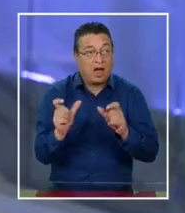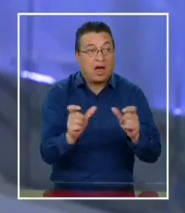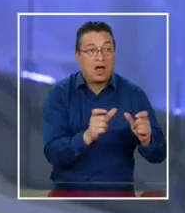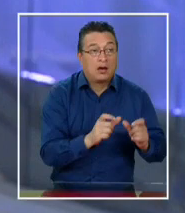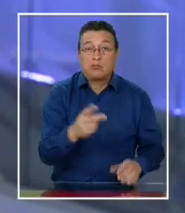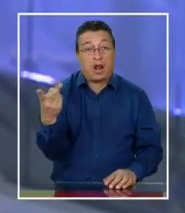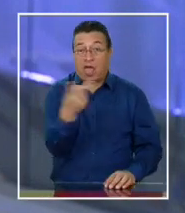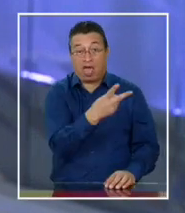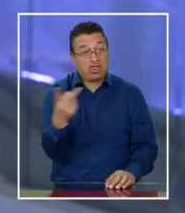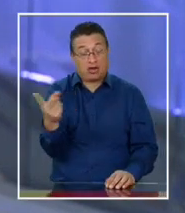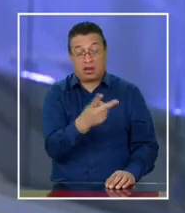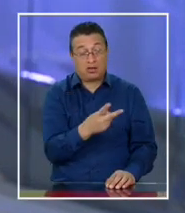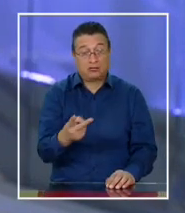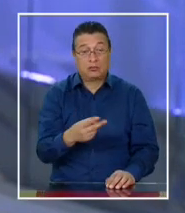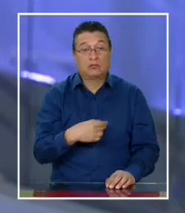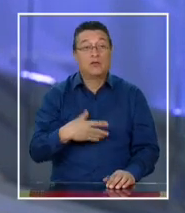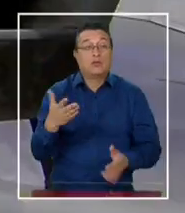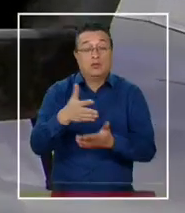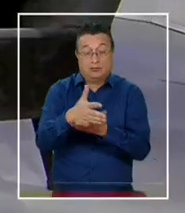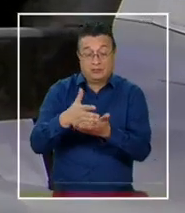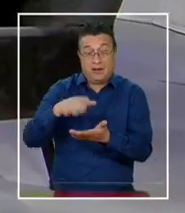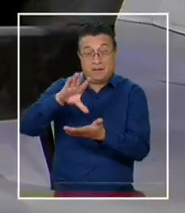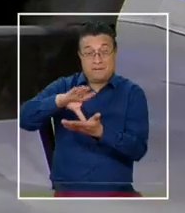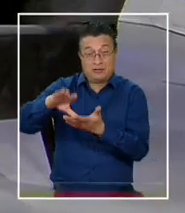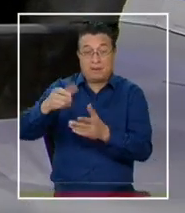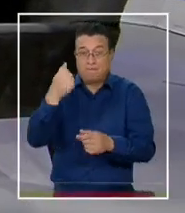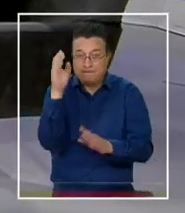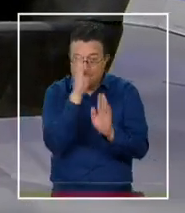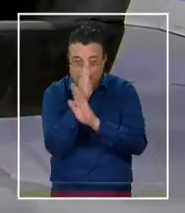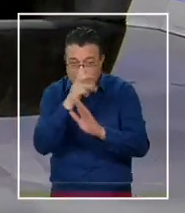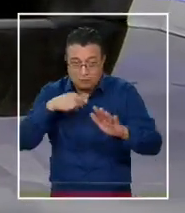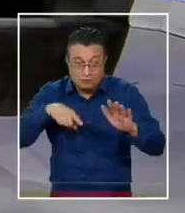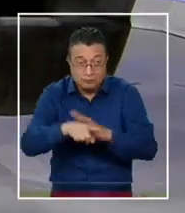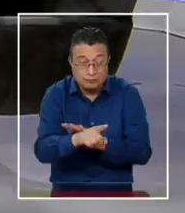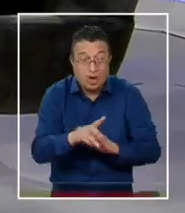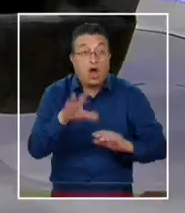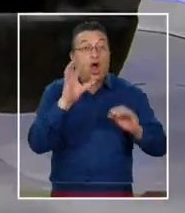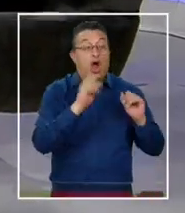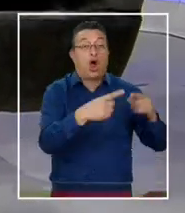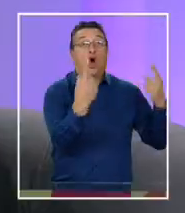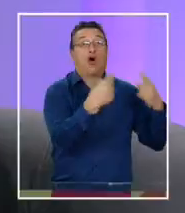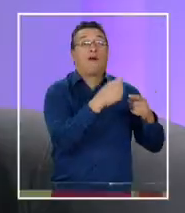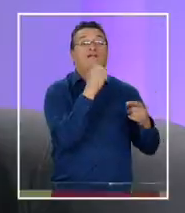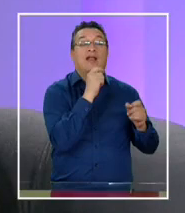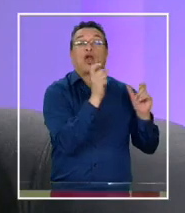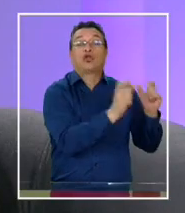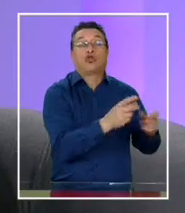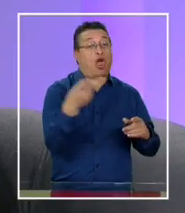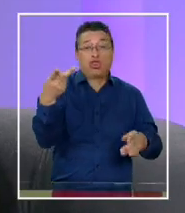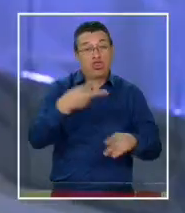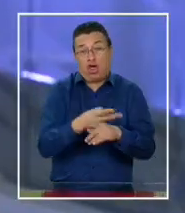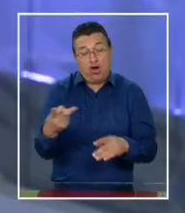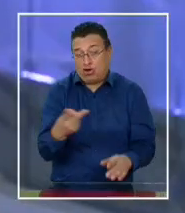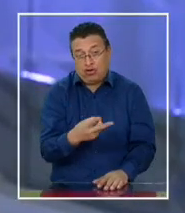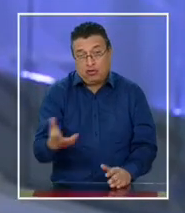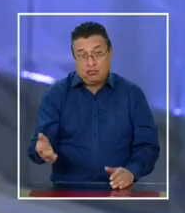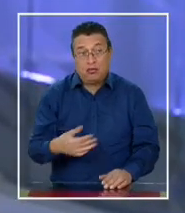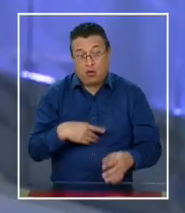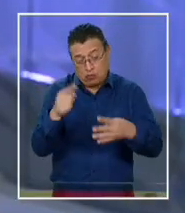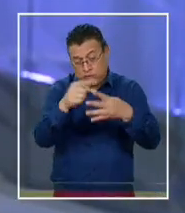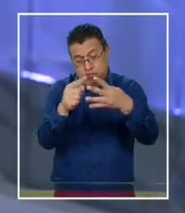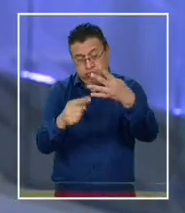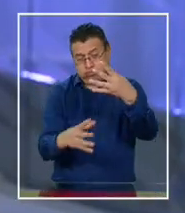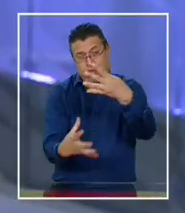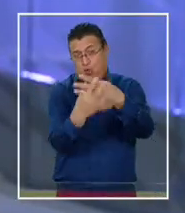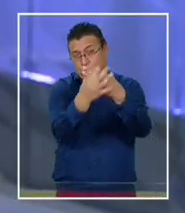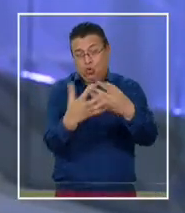las dos cosas yo me refiero por la frontera con personas que entren irregularmente por falta de control por las aduanas no son son varias